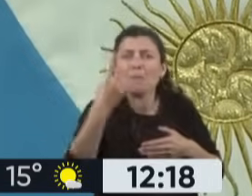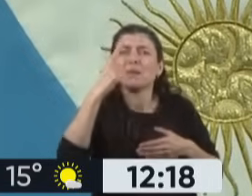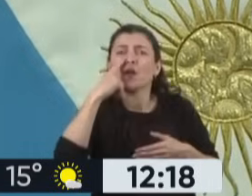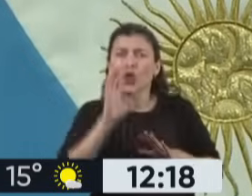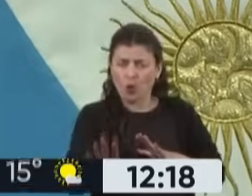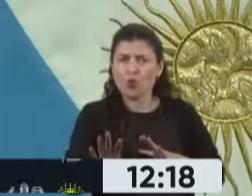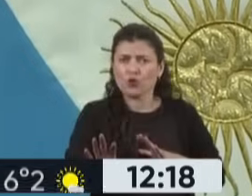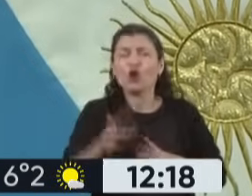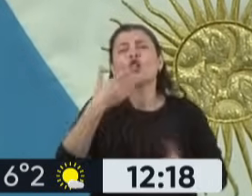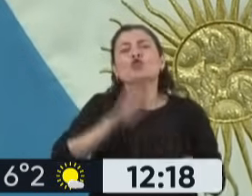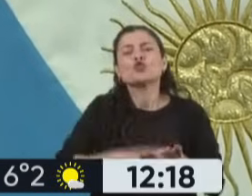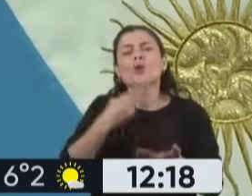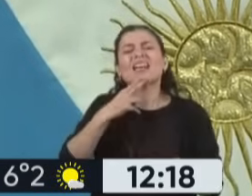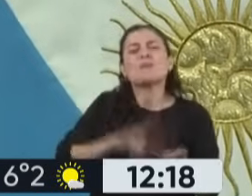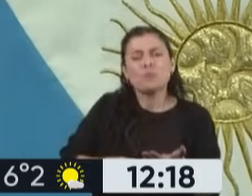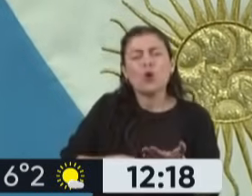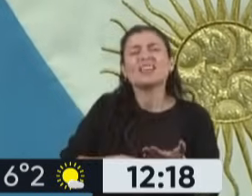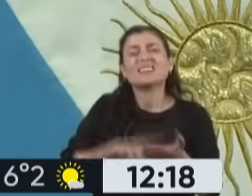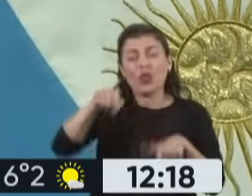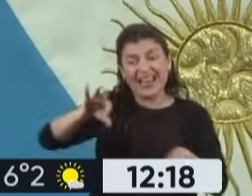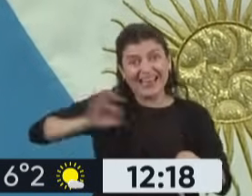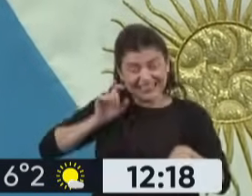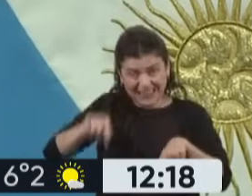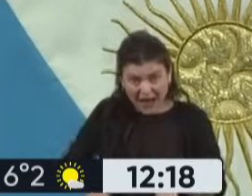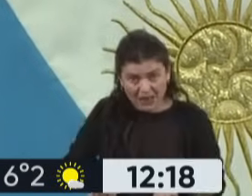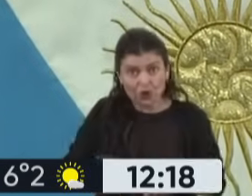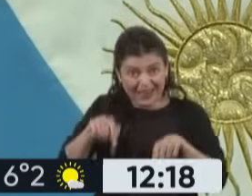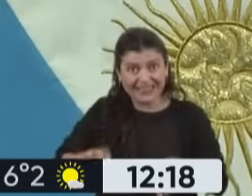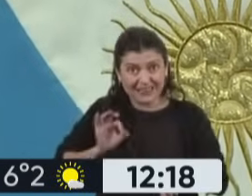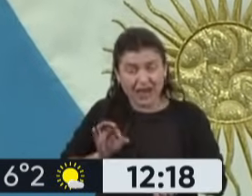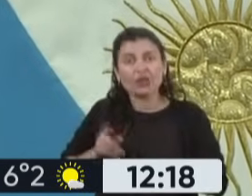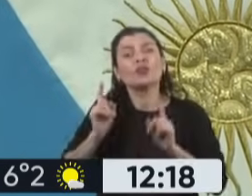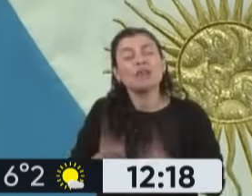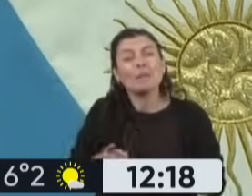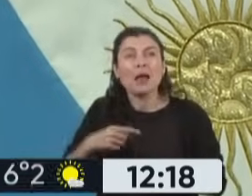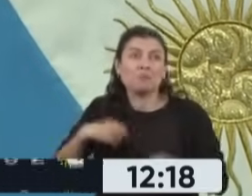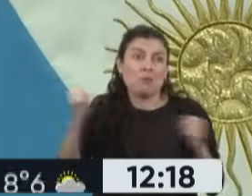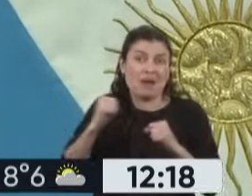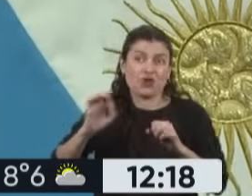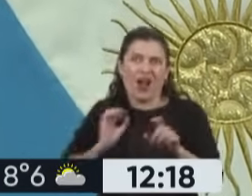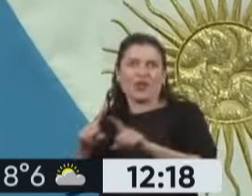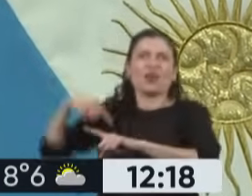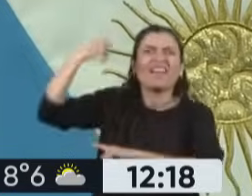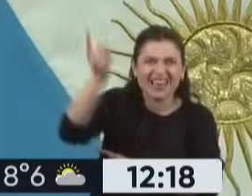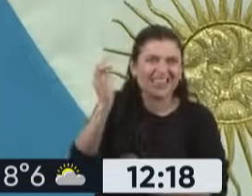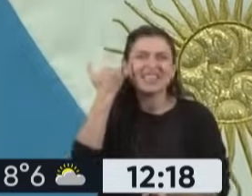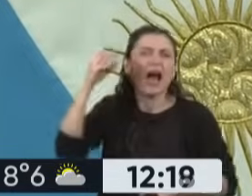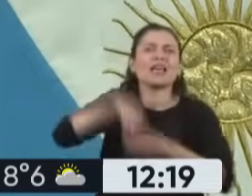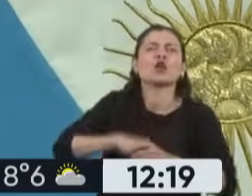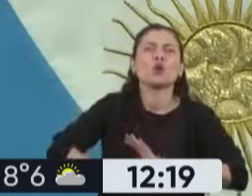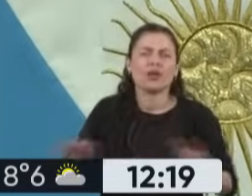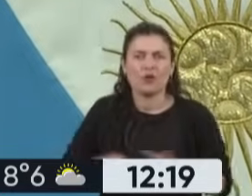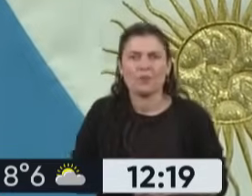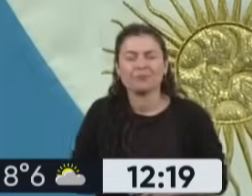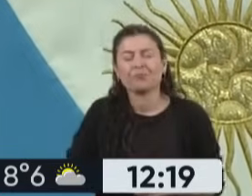declaración jurada de impuestos del año 2025, o sea que es la que se va a presentar en mayo de 2026. En cuanto a la